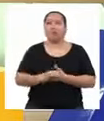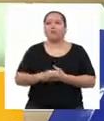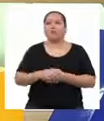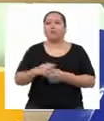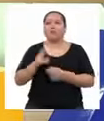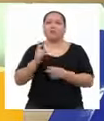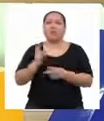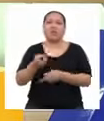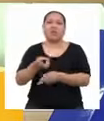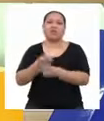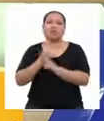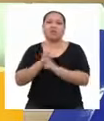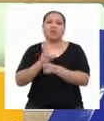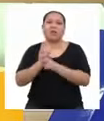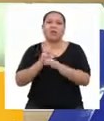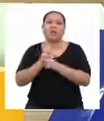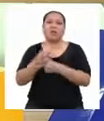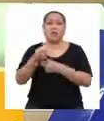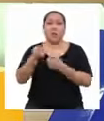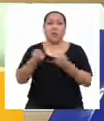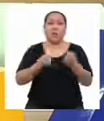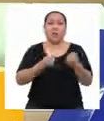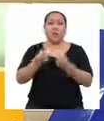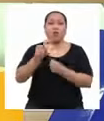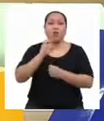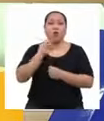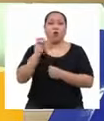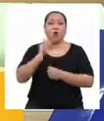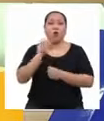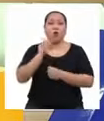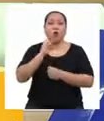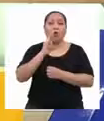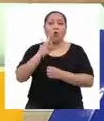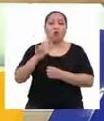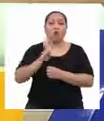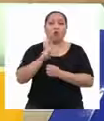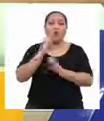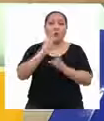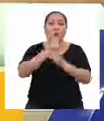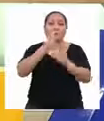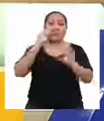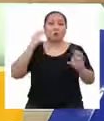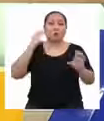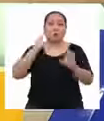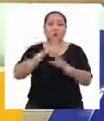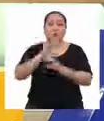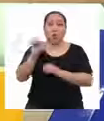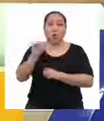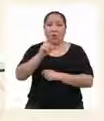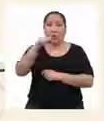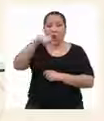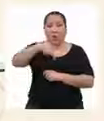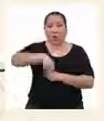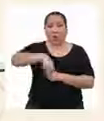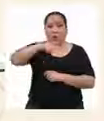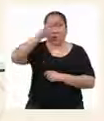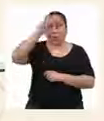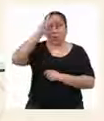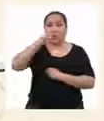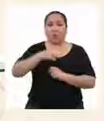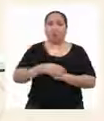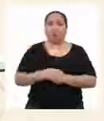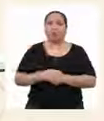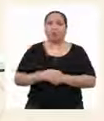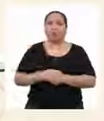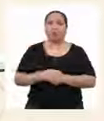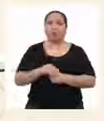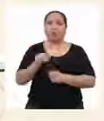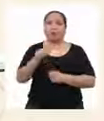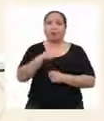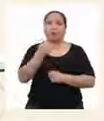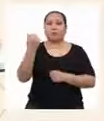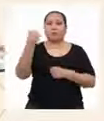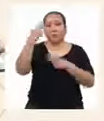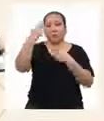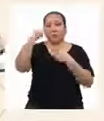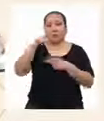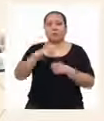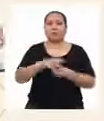usar el transporte público. ¿Será igual la tendencia en Perú? Siguiente noticia.